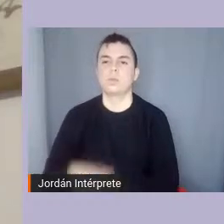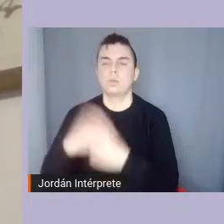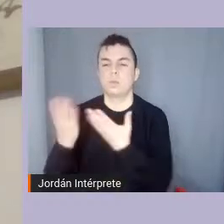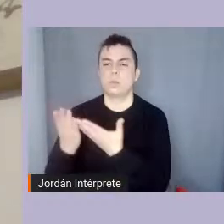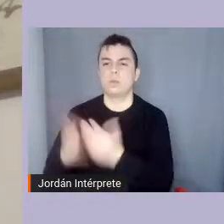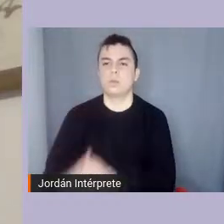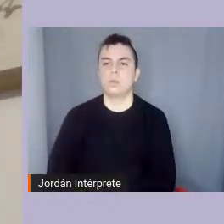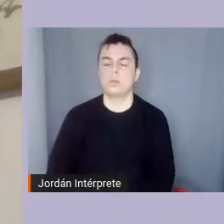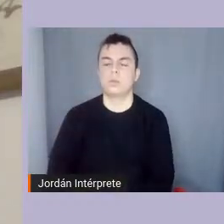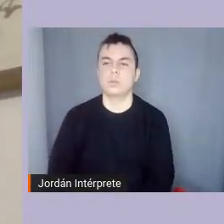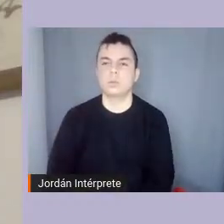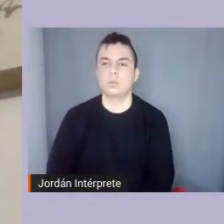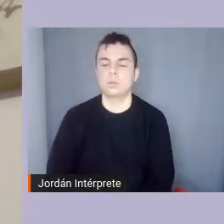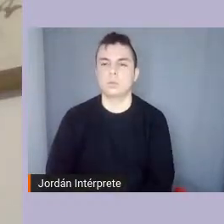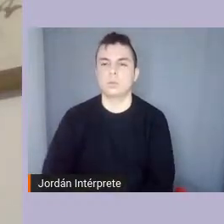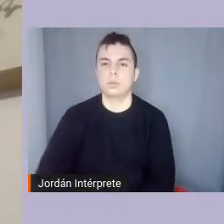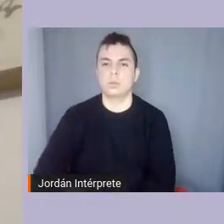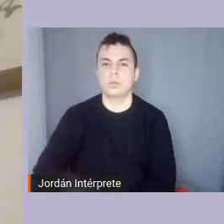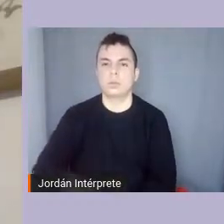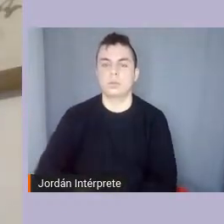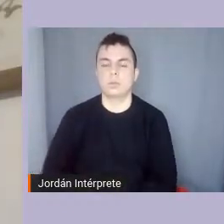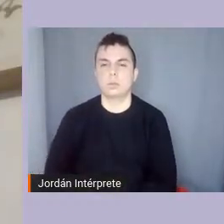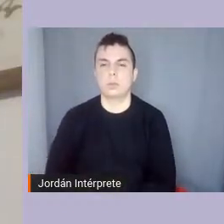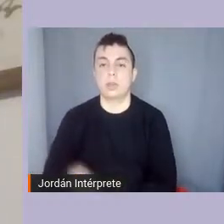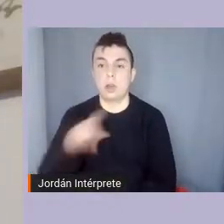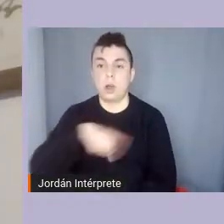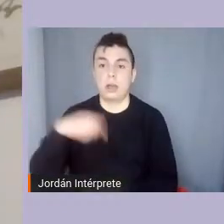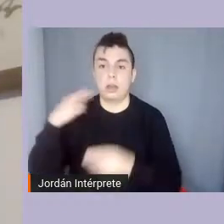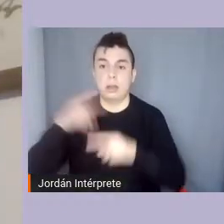de la pantalla.